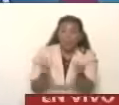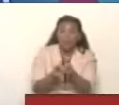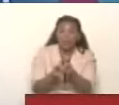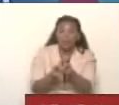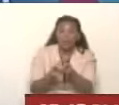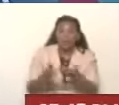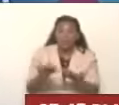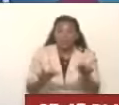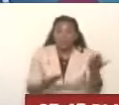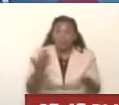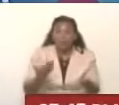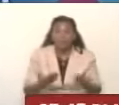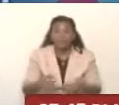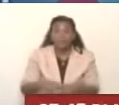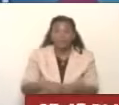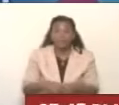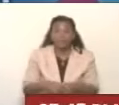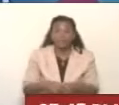fiscal general de la Nación,